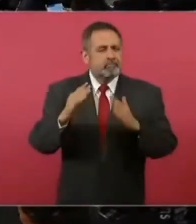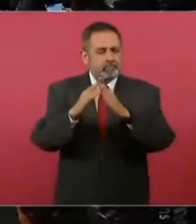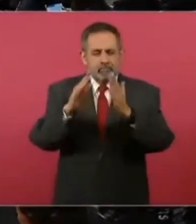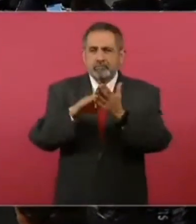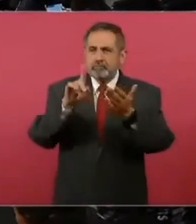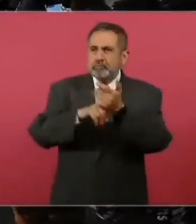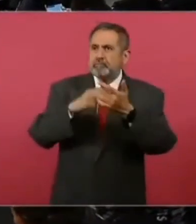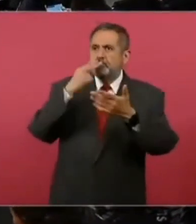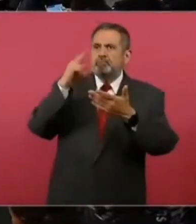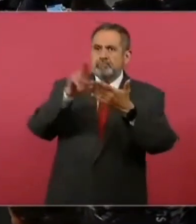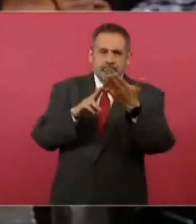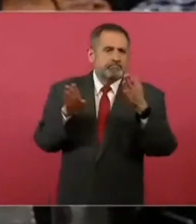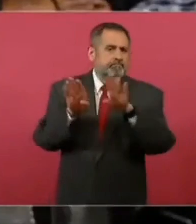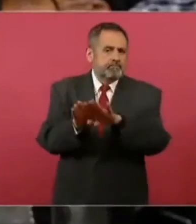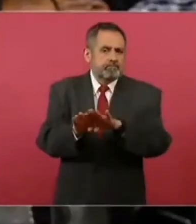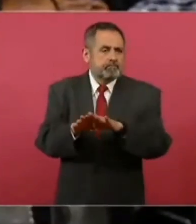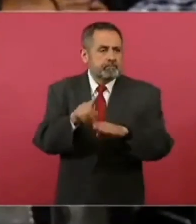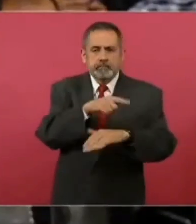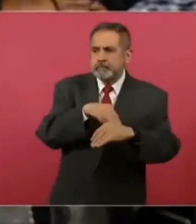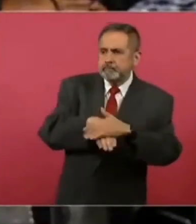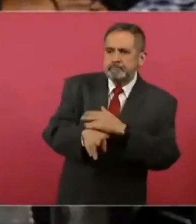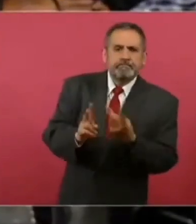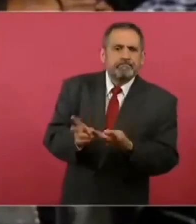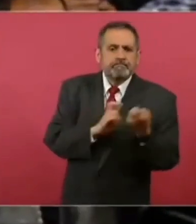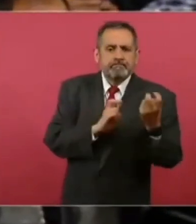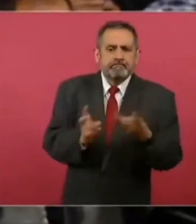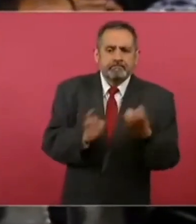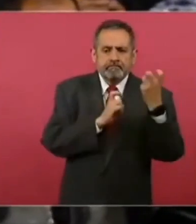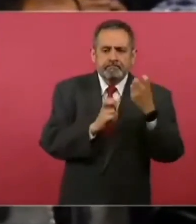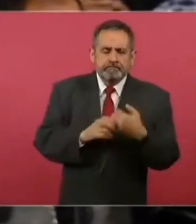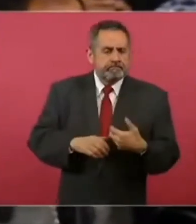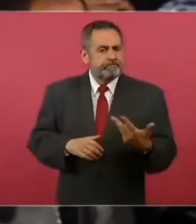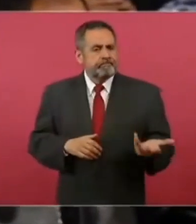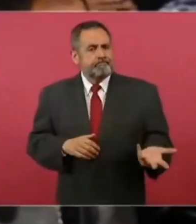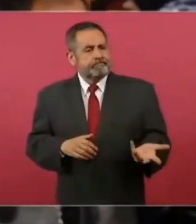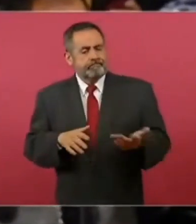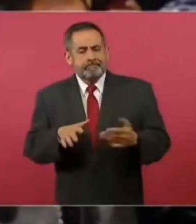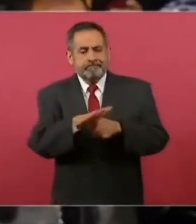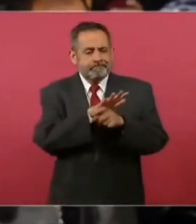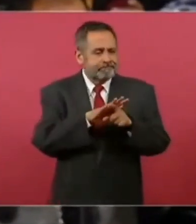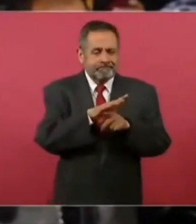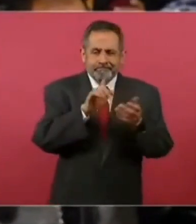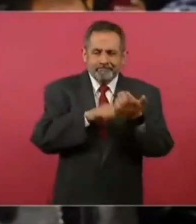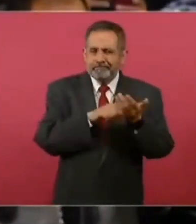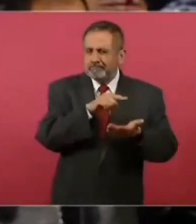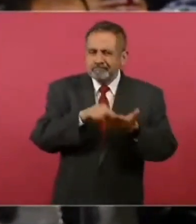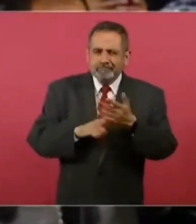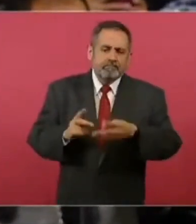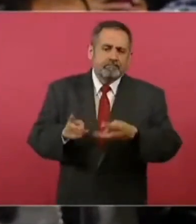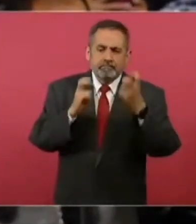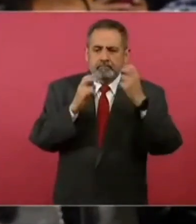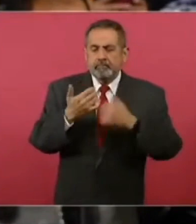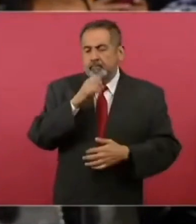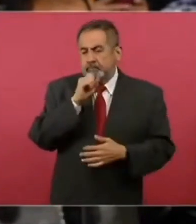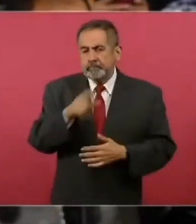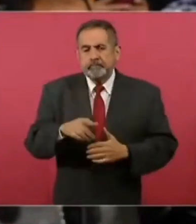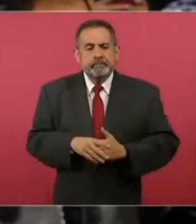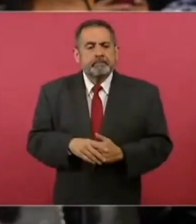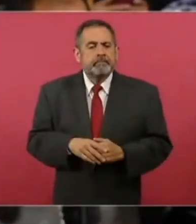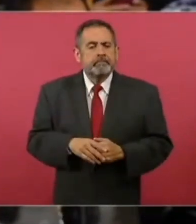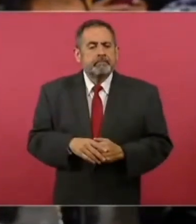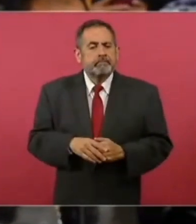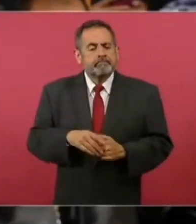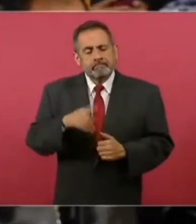entonces Bueno pues aquí preguntarle al respecto hay una manipulación de de lugar y Bueno pues si se pudiera